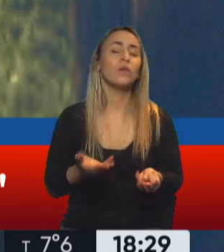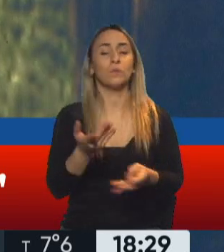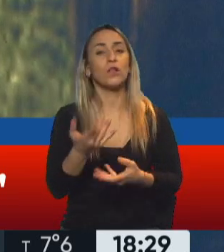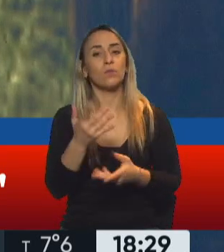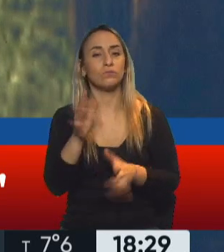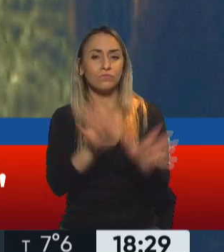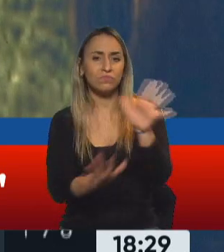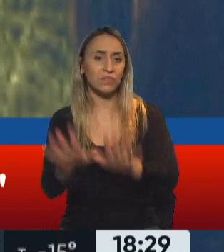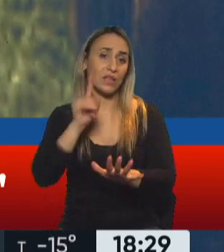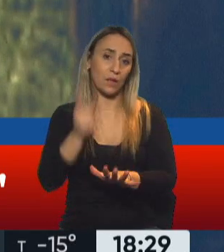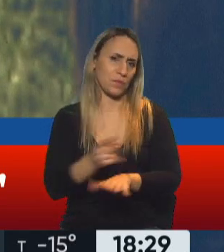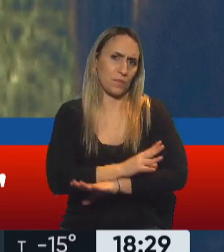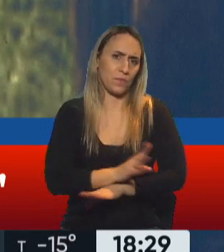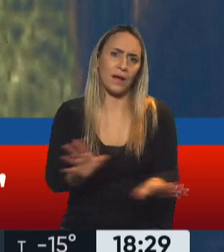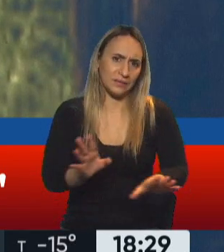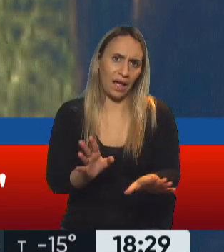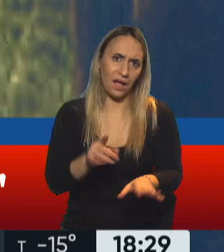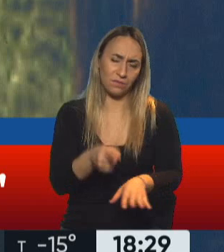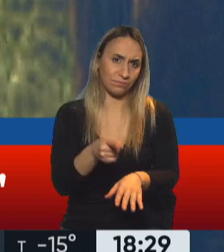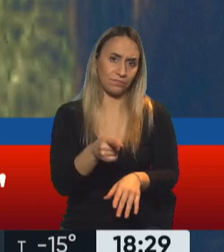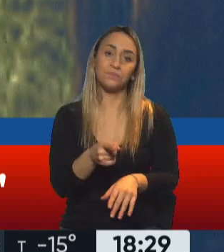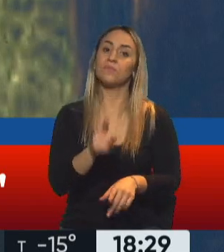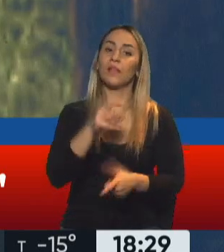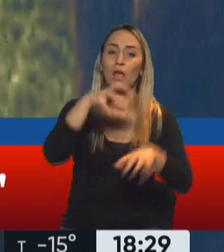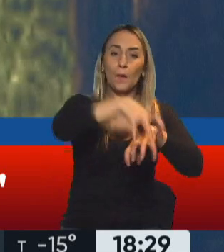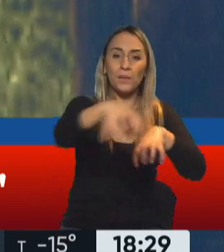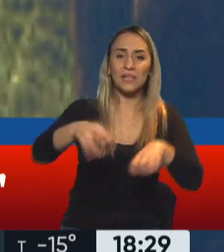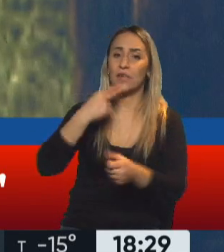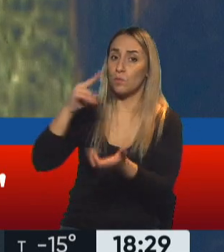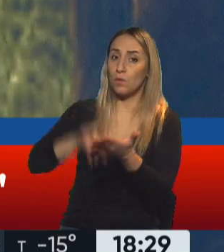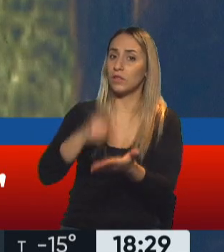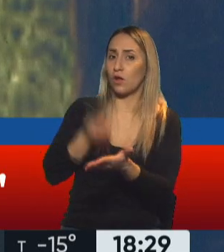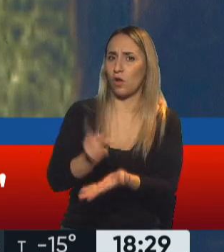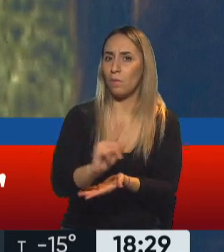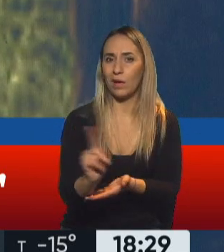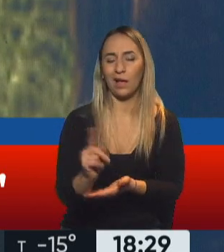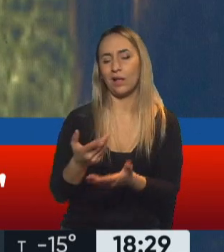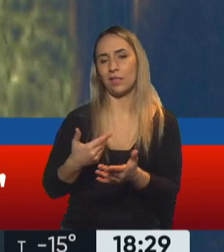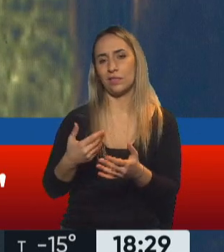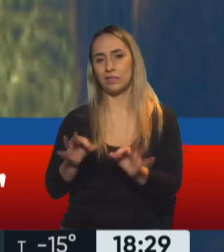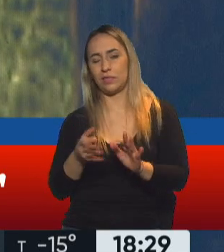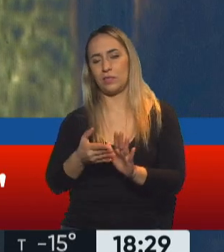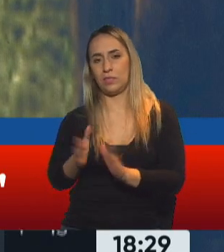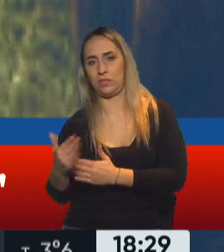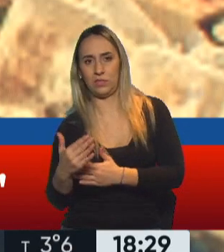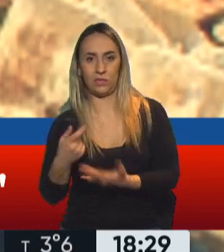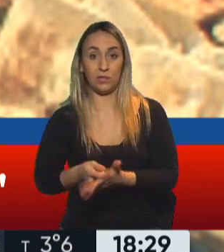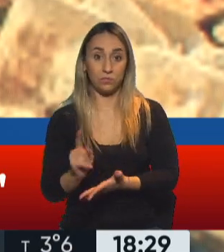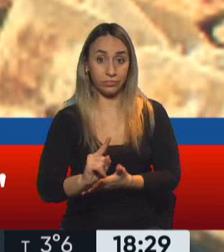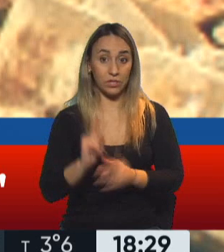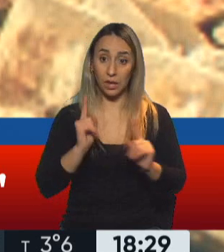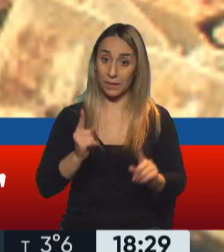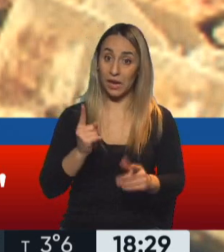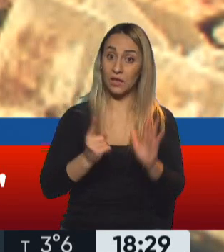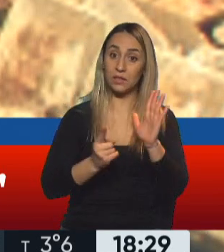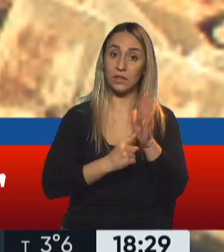con derribar las prácticas ilegales, evasión fiscal, subfacturación, todo que genera excedente. El titular de CRAB habló de eso, ¿eh?